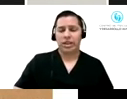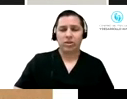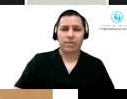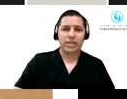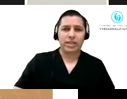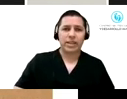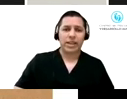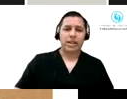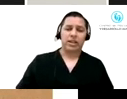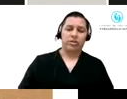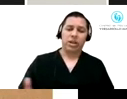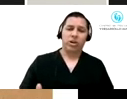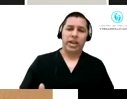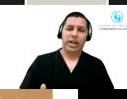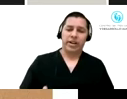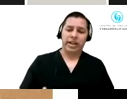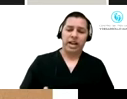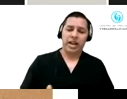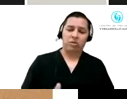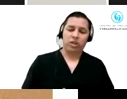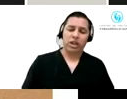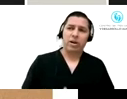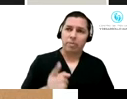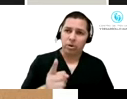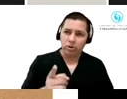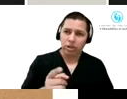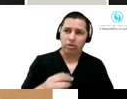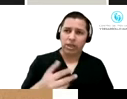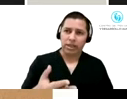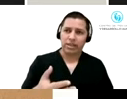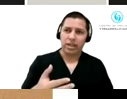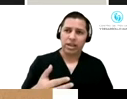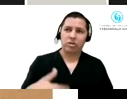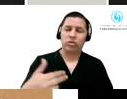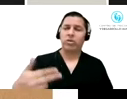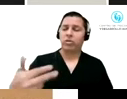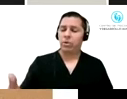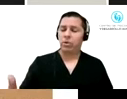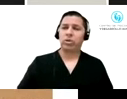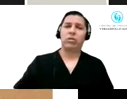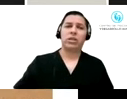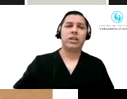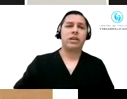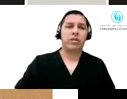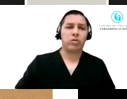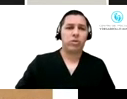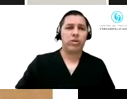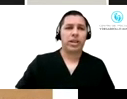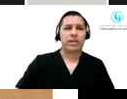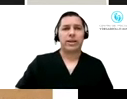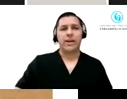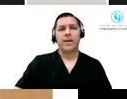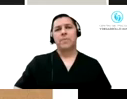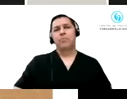no existen en los países, entonces la mujer queda recargada con un trabajo productivo que genera salario y un trabajo reproductivo que tiene que ver con